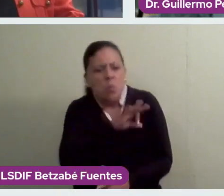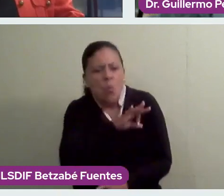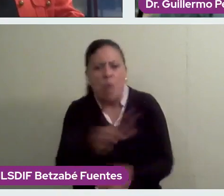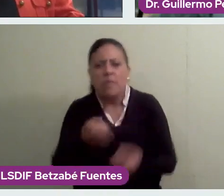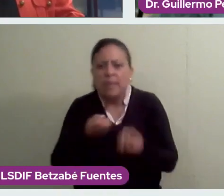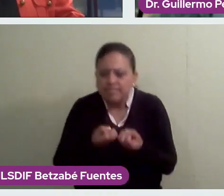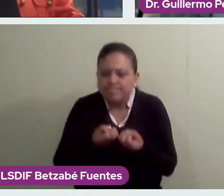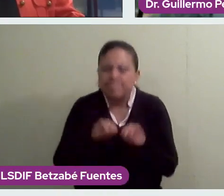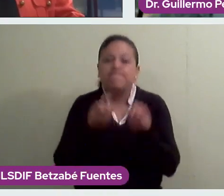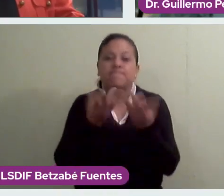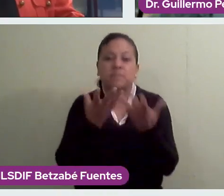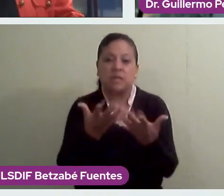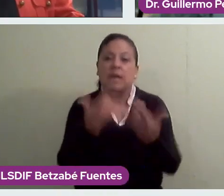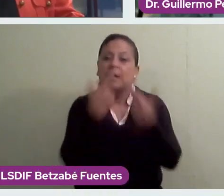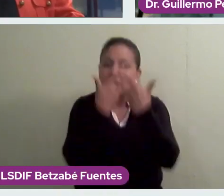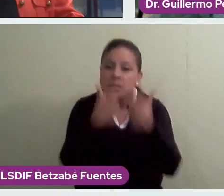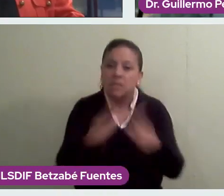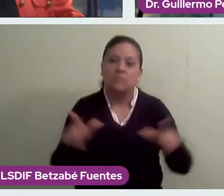esta libertad